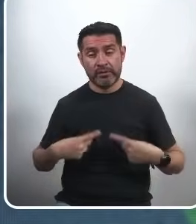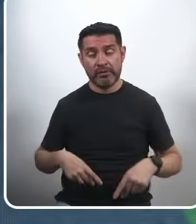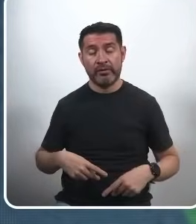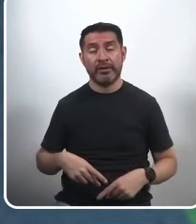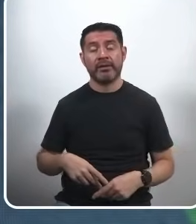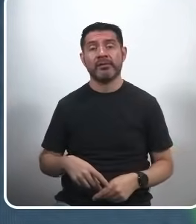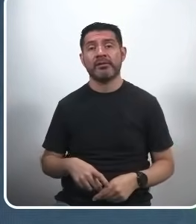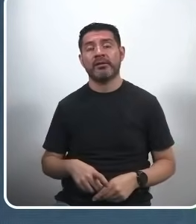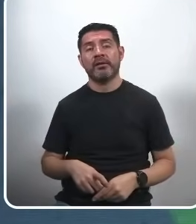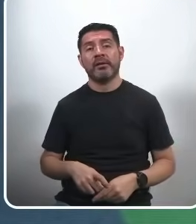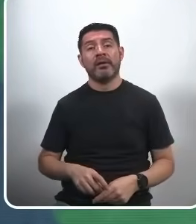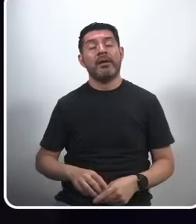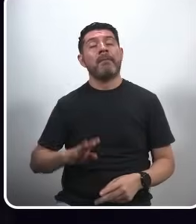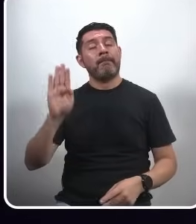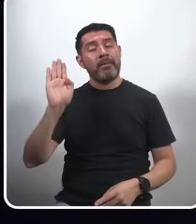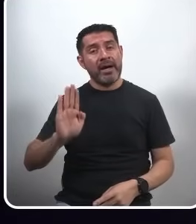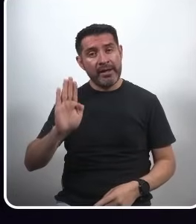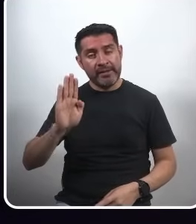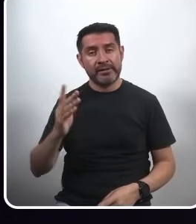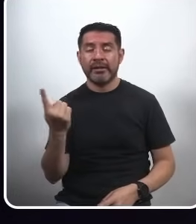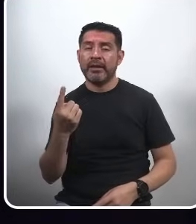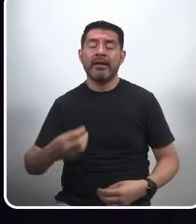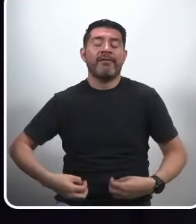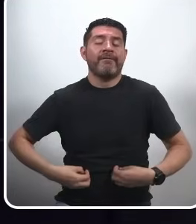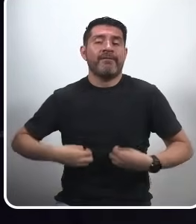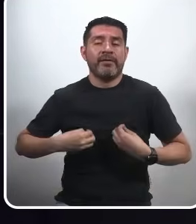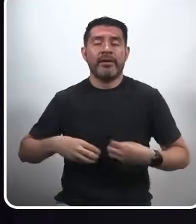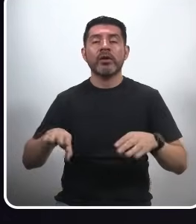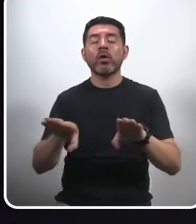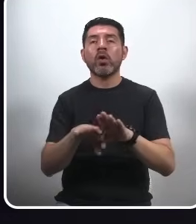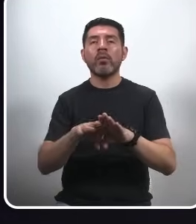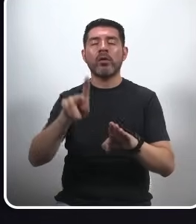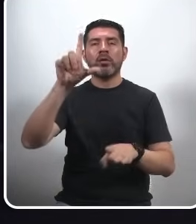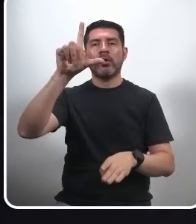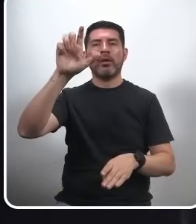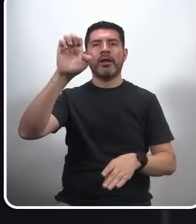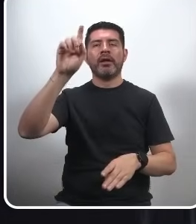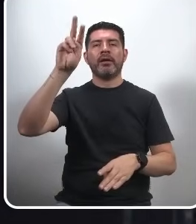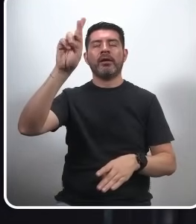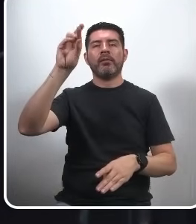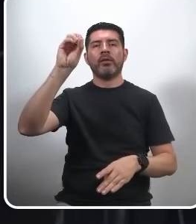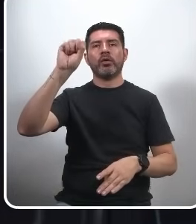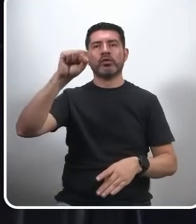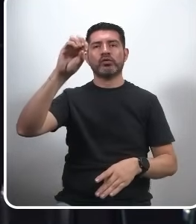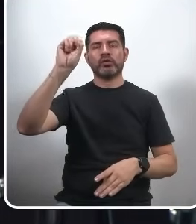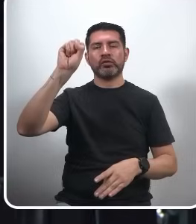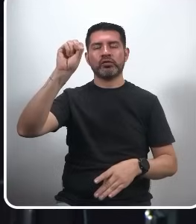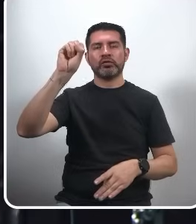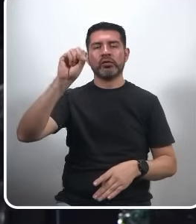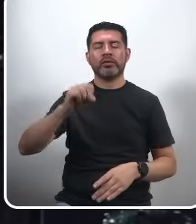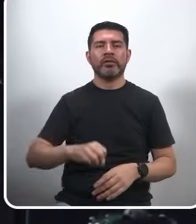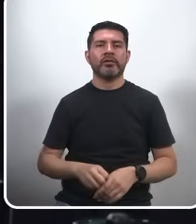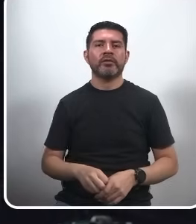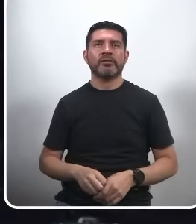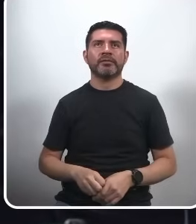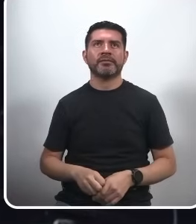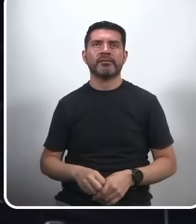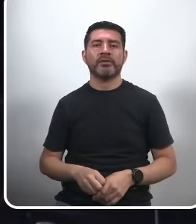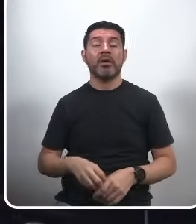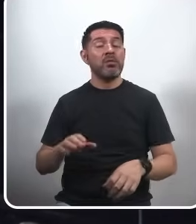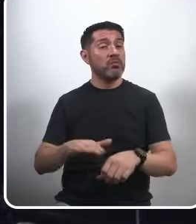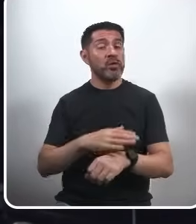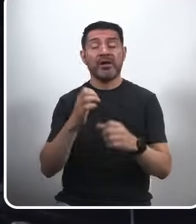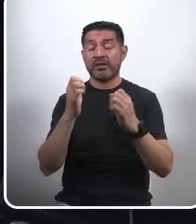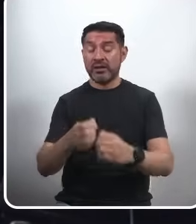espirituales, contaminando a todo mundo, como leprosos emocionales, leprosos familiares, leprosos de amistades. ¿Por qué? Porque